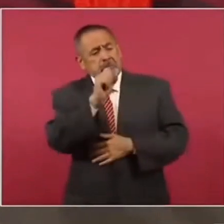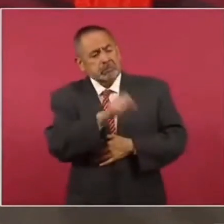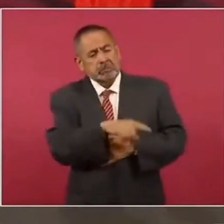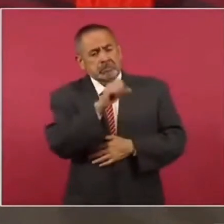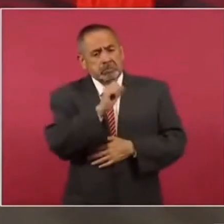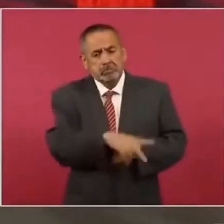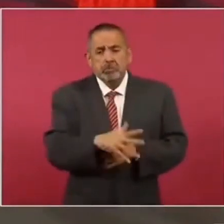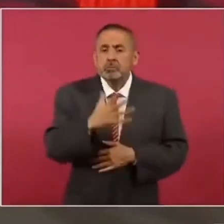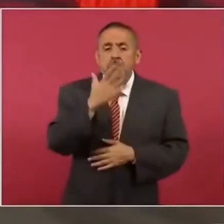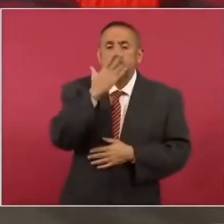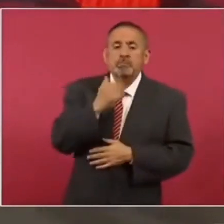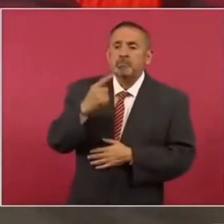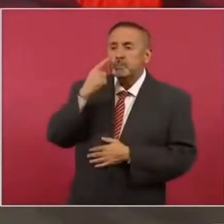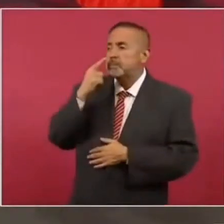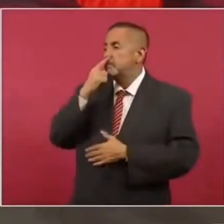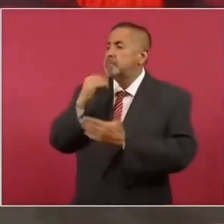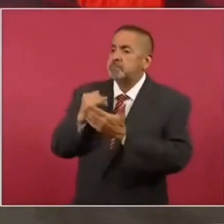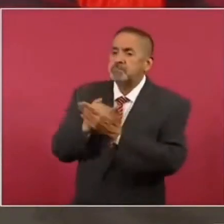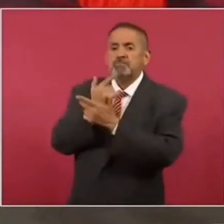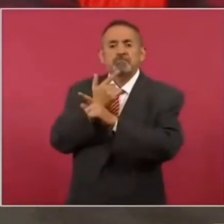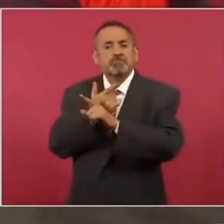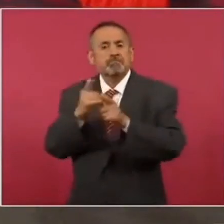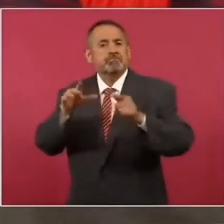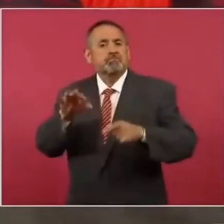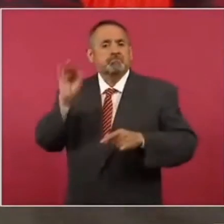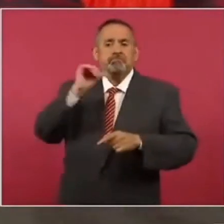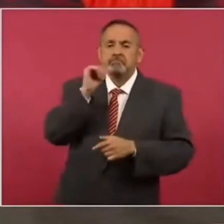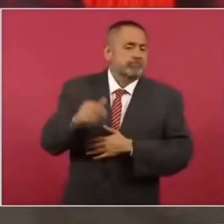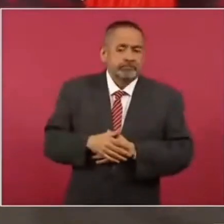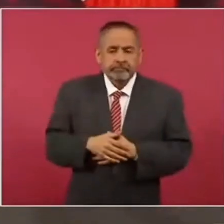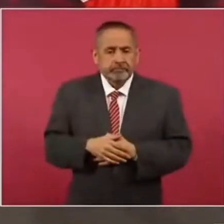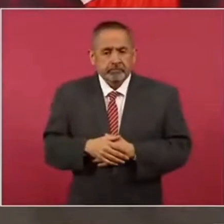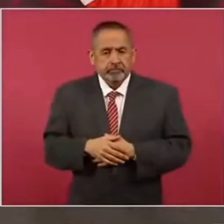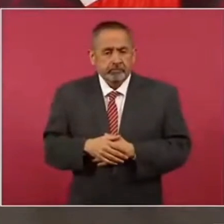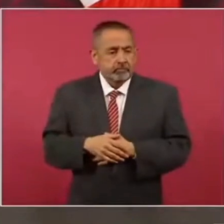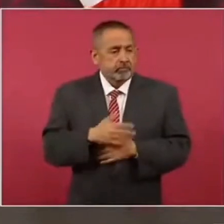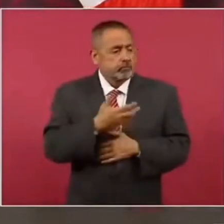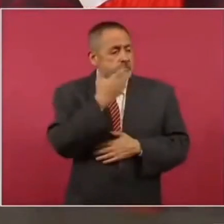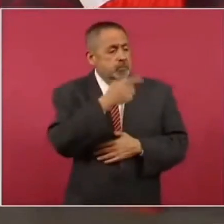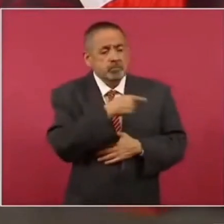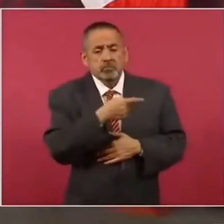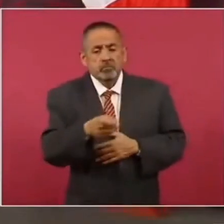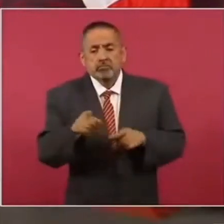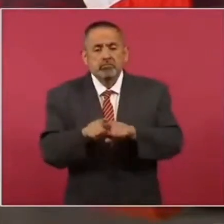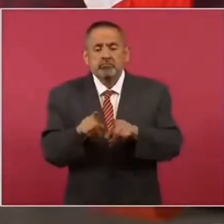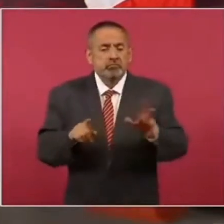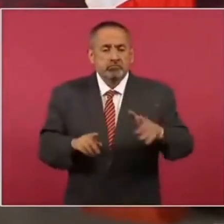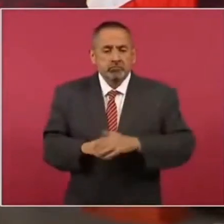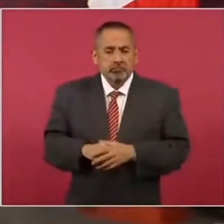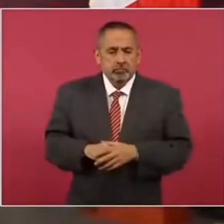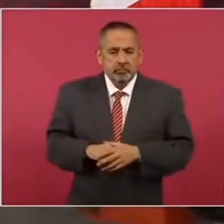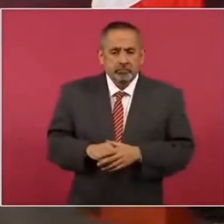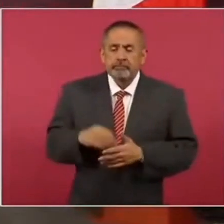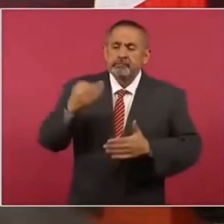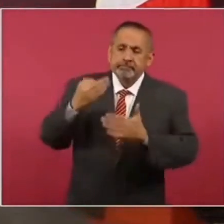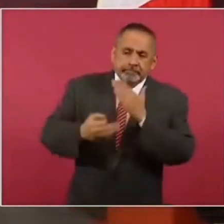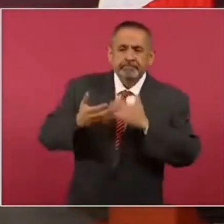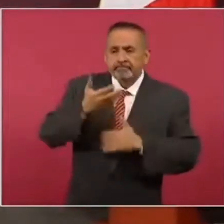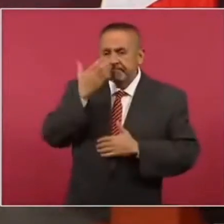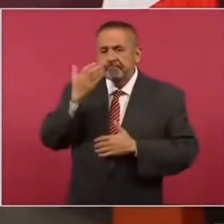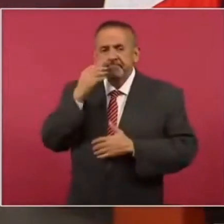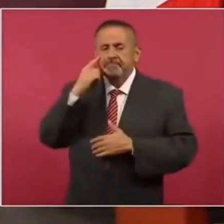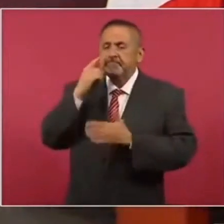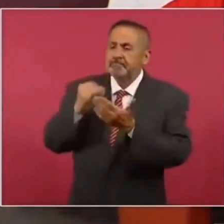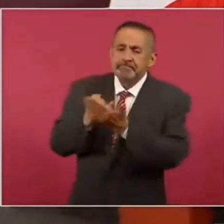no hubo democracia en nuestro país. No tenemos tradición democrática, no tenemos hábito